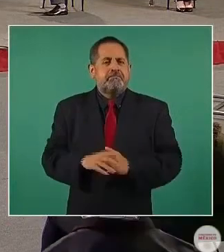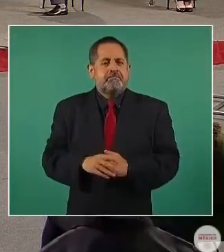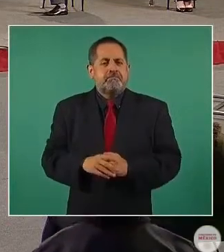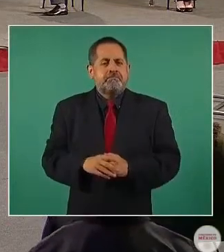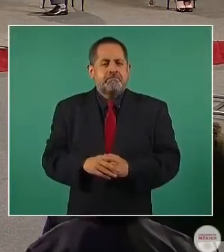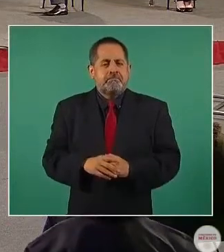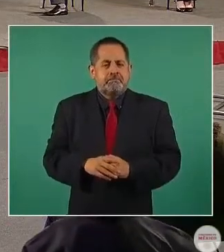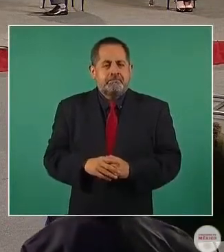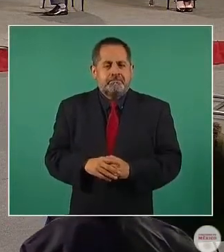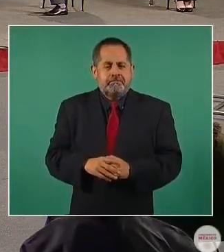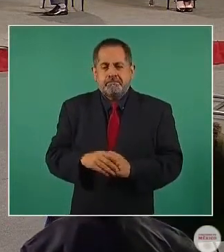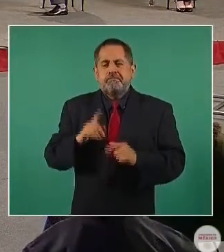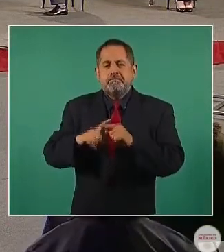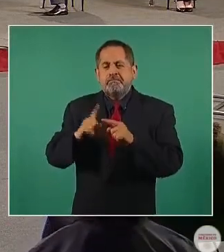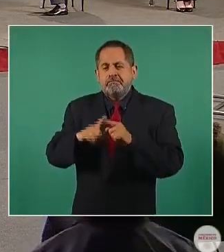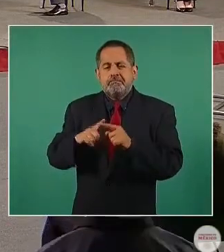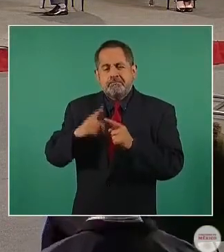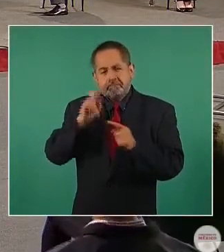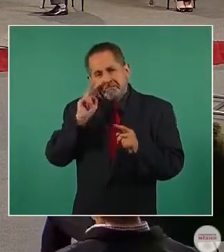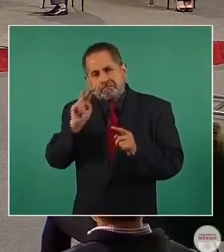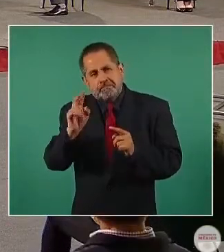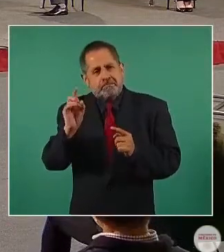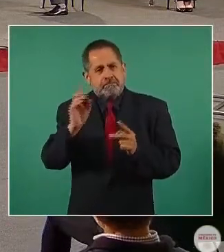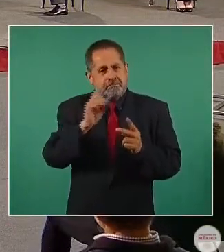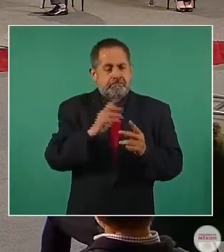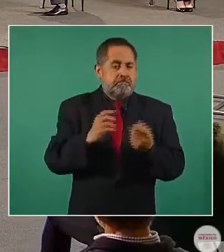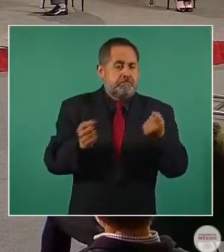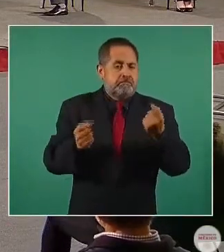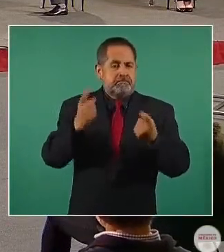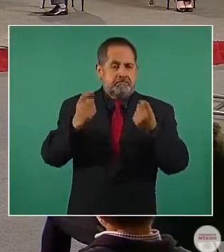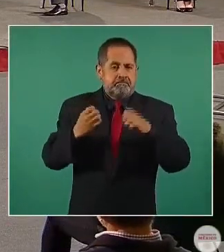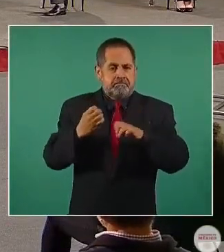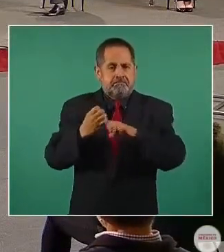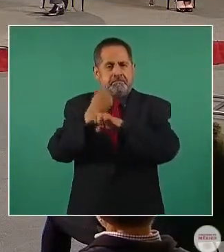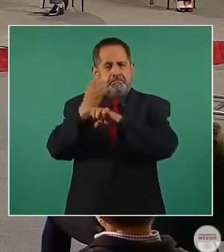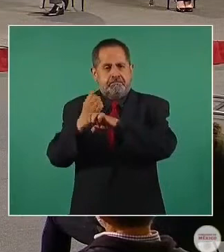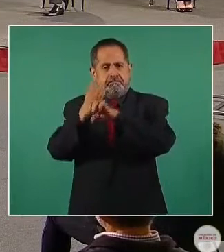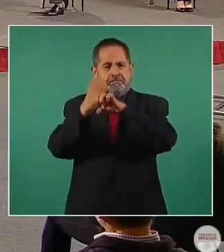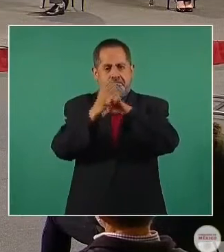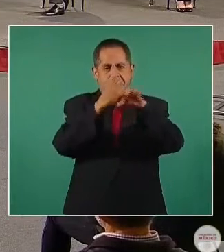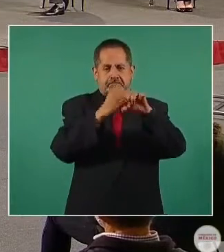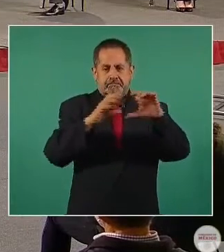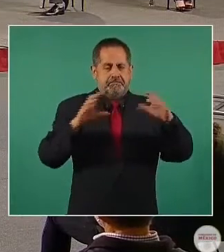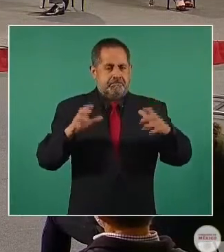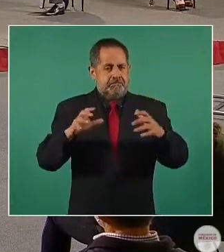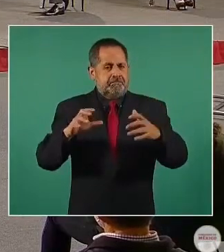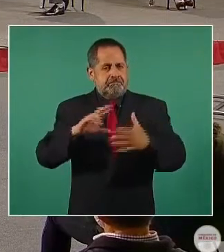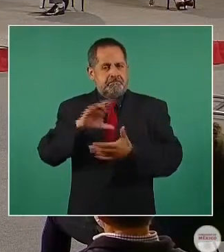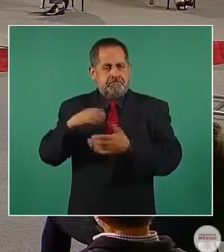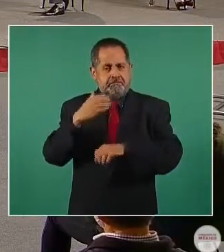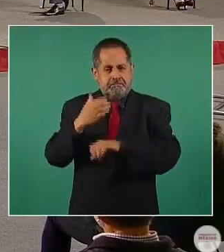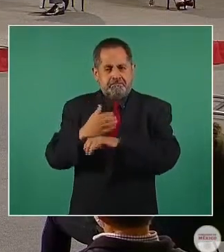estas participaciones en algunos estados de la República.